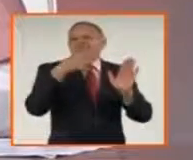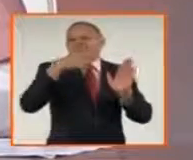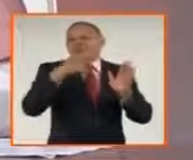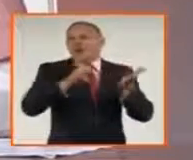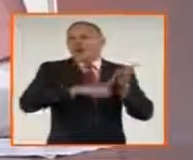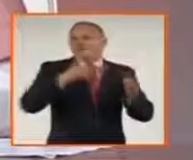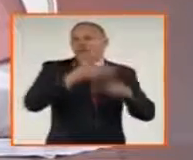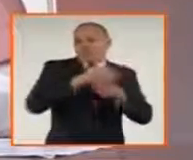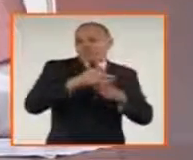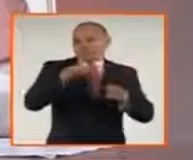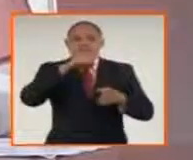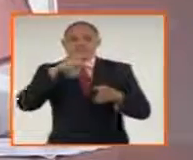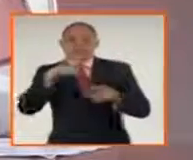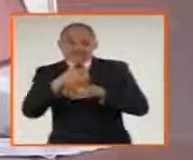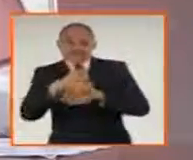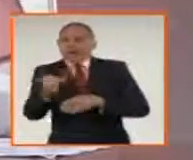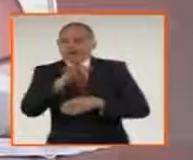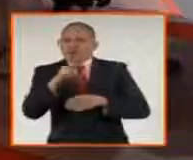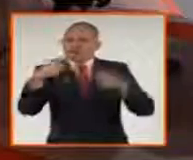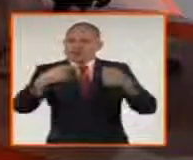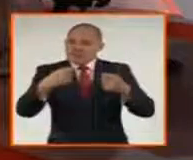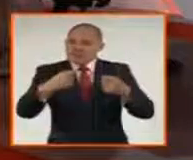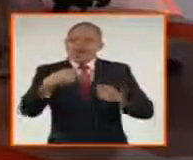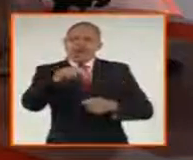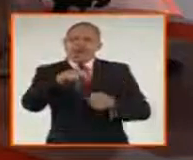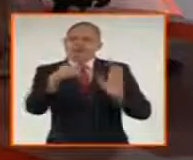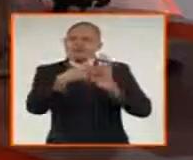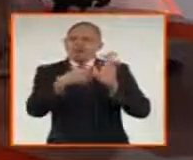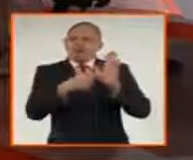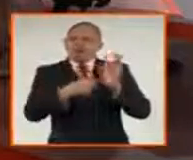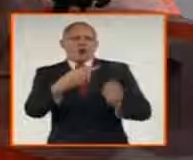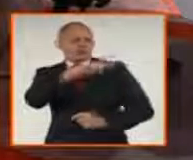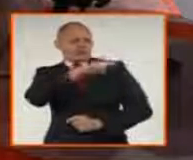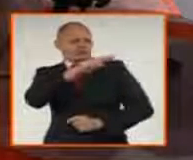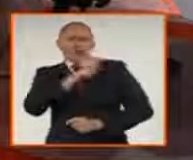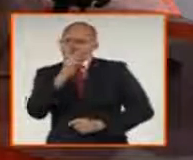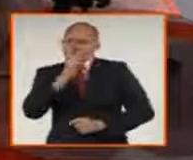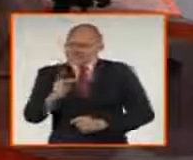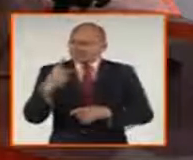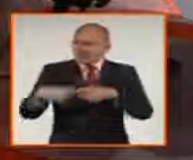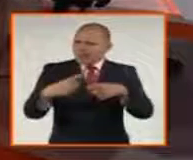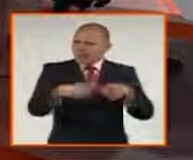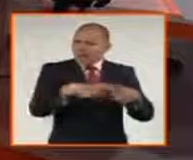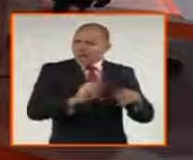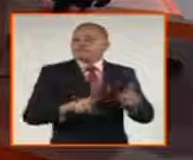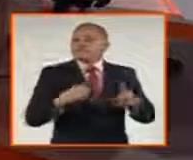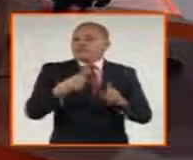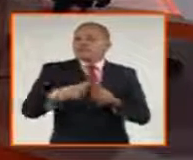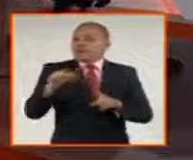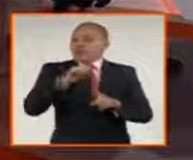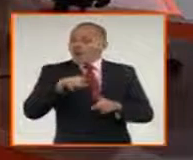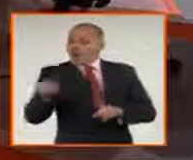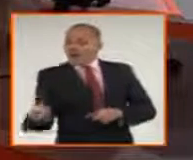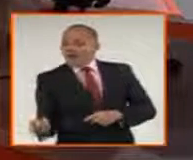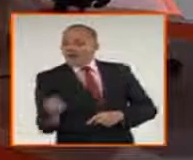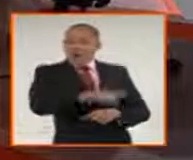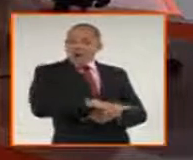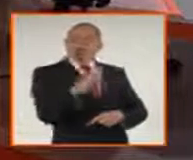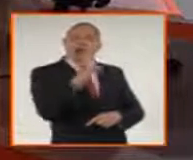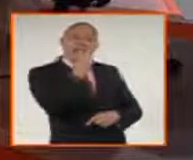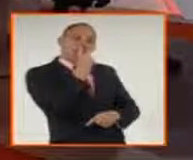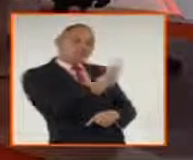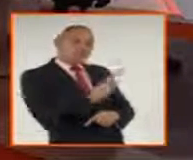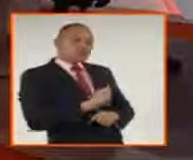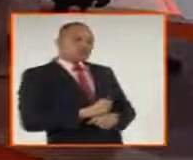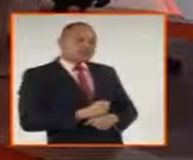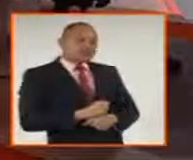establecidas obligaciones. Después quiero profundizar un poquito sobre estos aspectos, doctora, pero ahora vamos a, digamos,